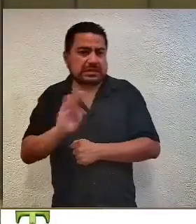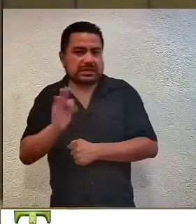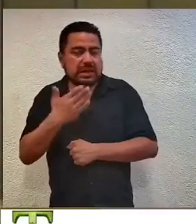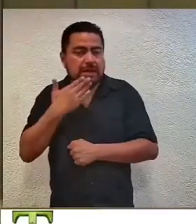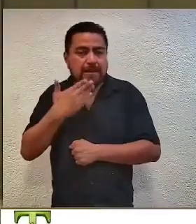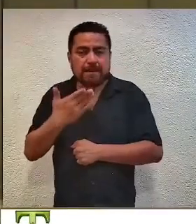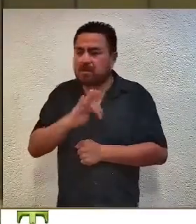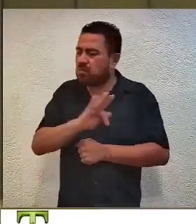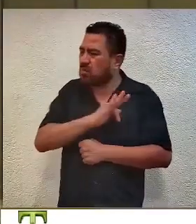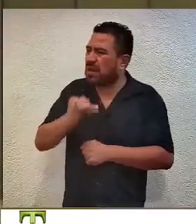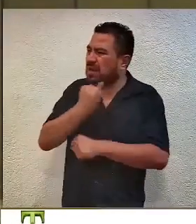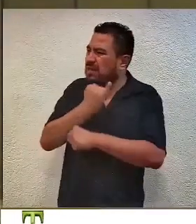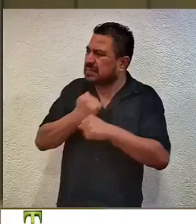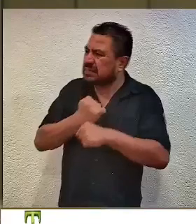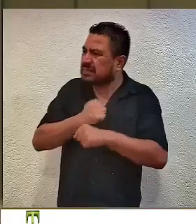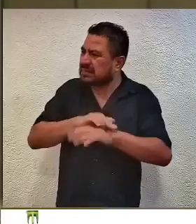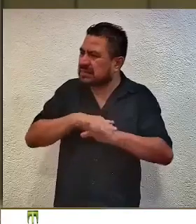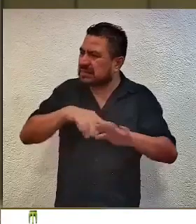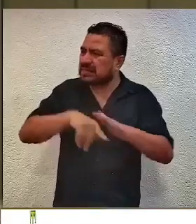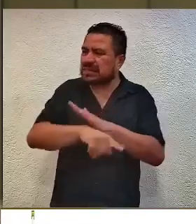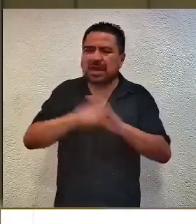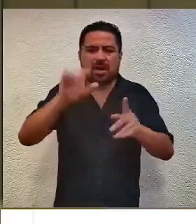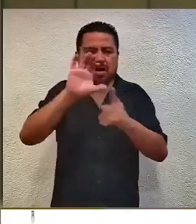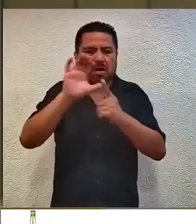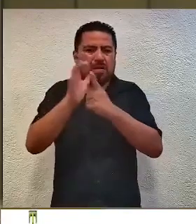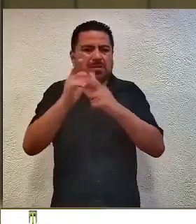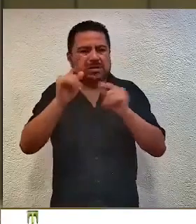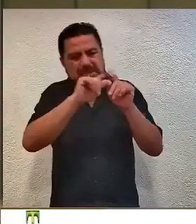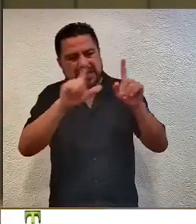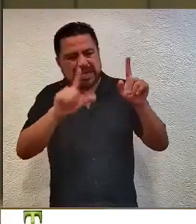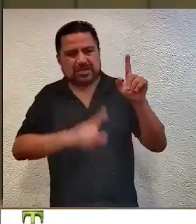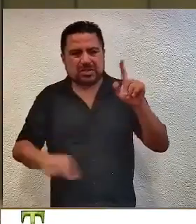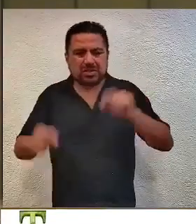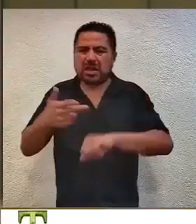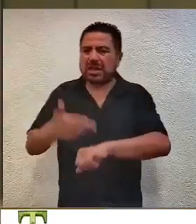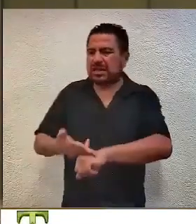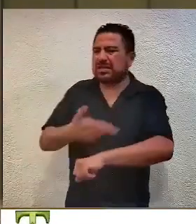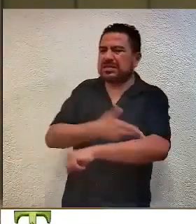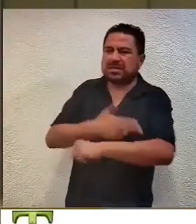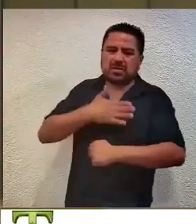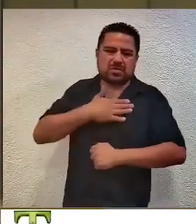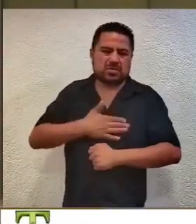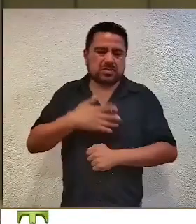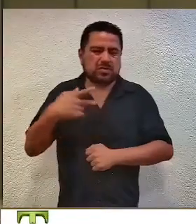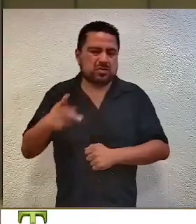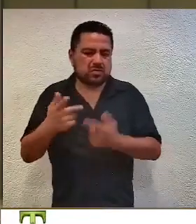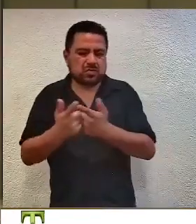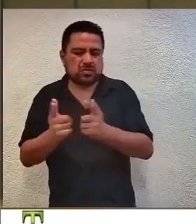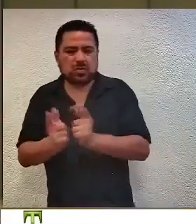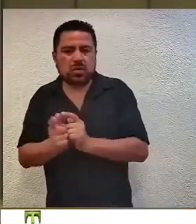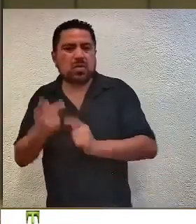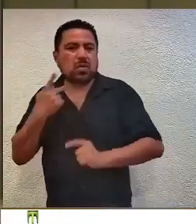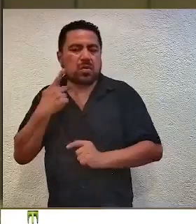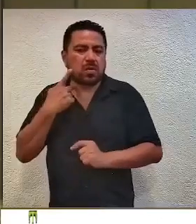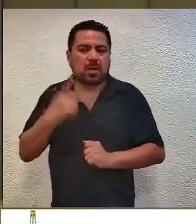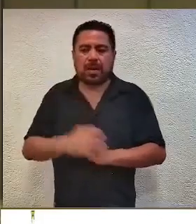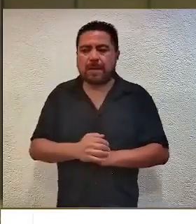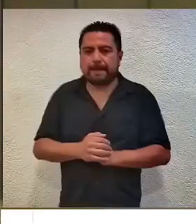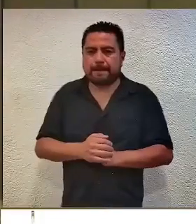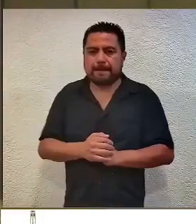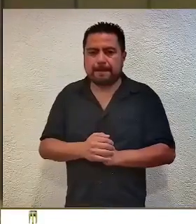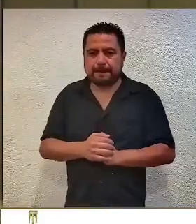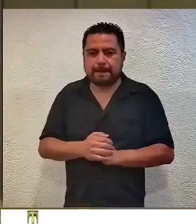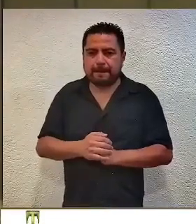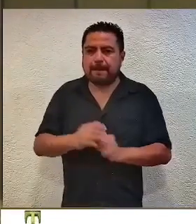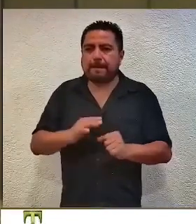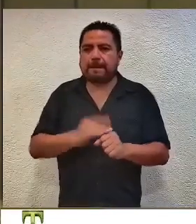puede analizar por la Comisión Nacional de Honestidad y de Justicia del partido los actos